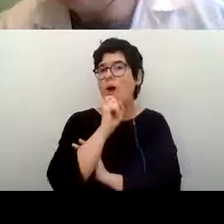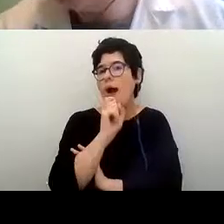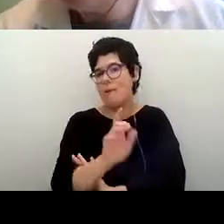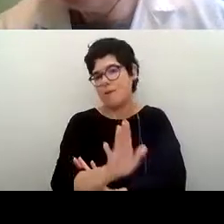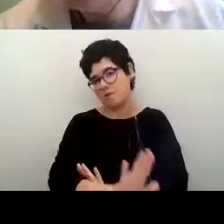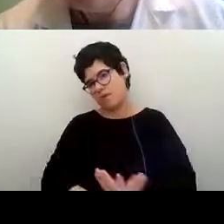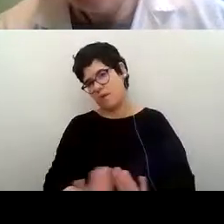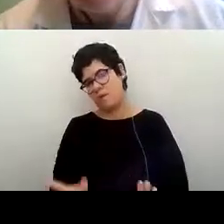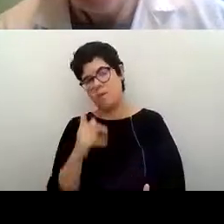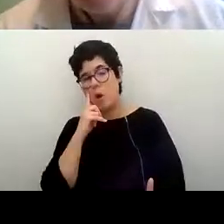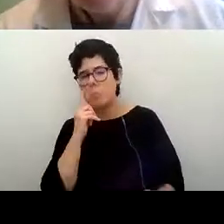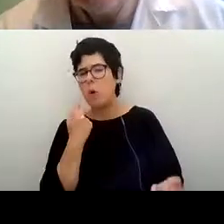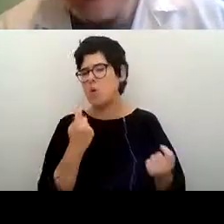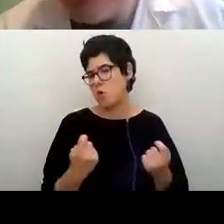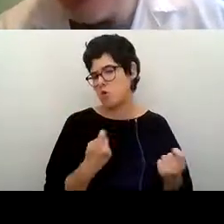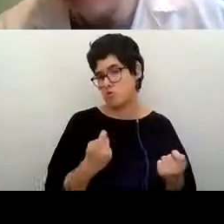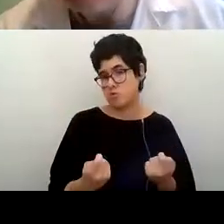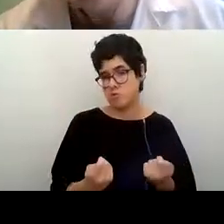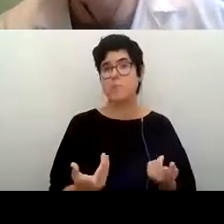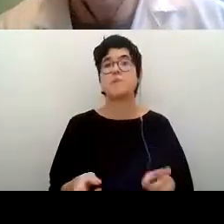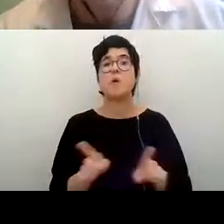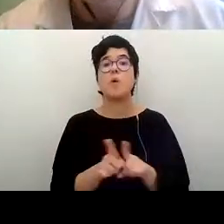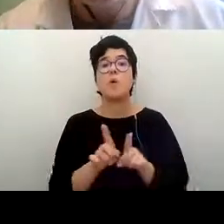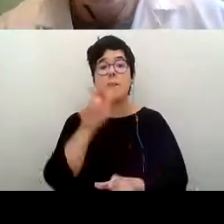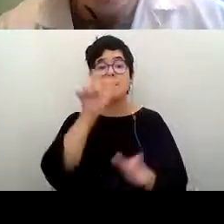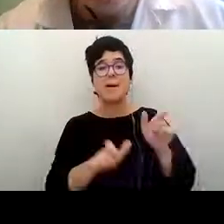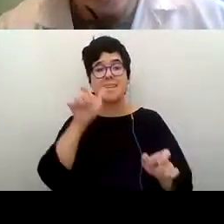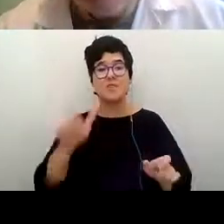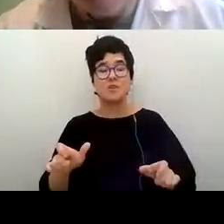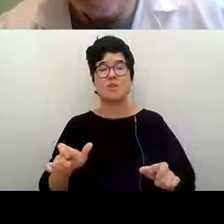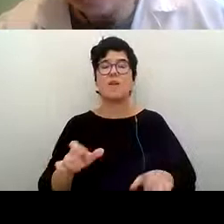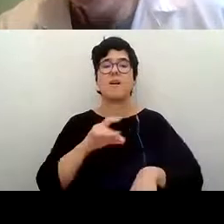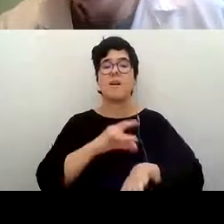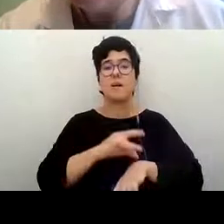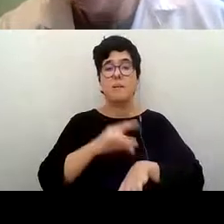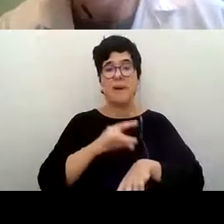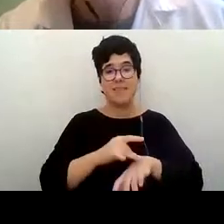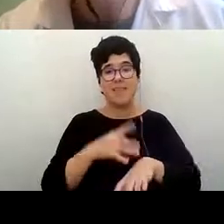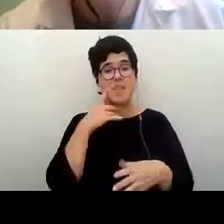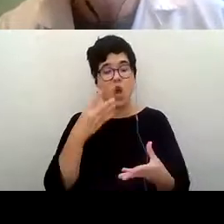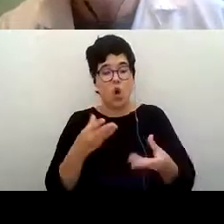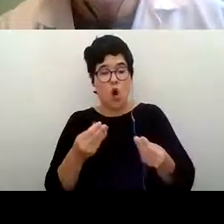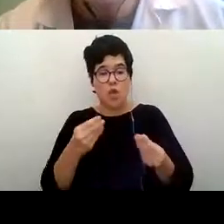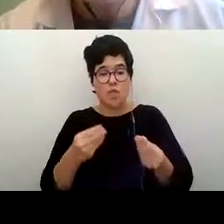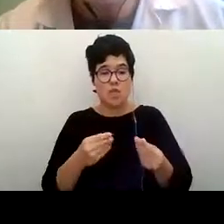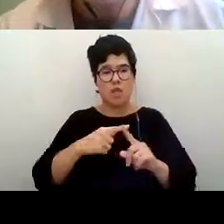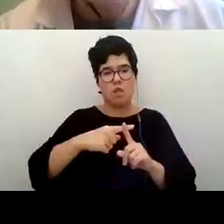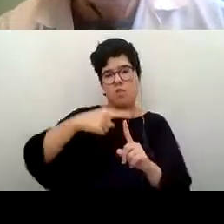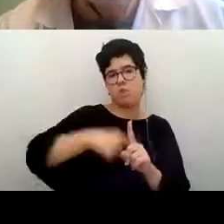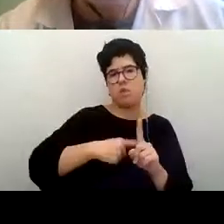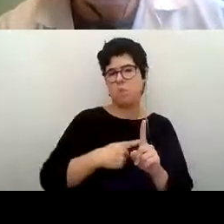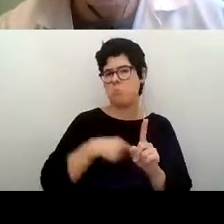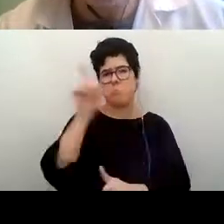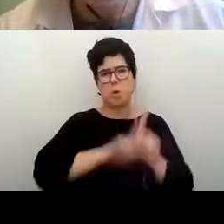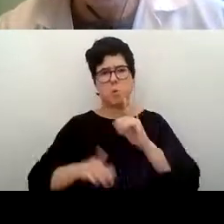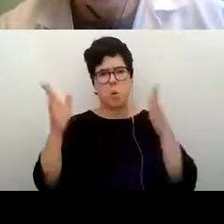Pero en pacientes con dislipemia, con trastorno de los niveles de colesterol, no hay ningún problema. Y en los